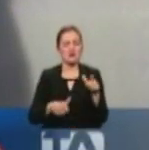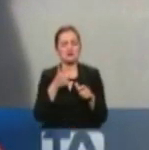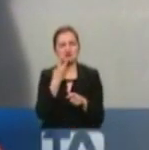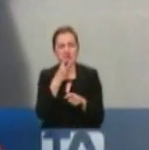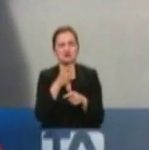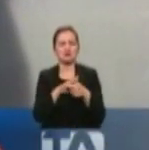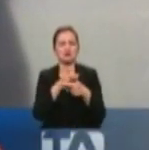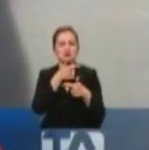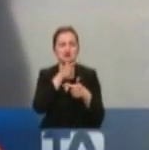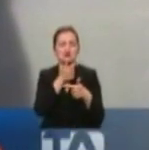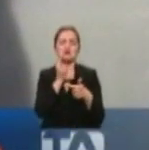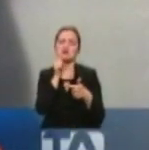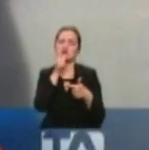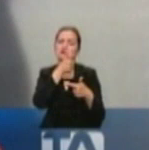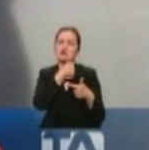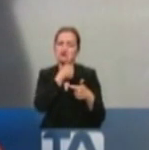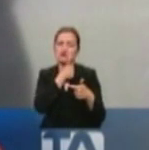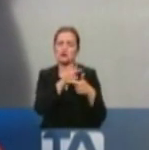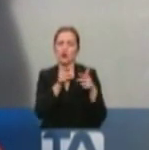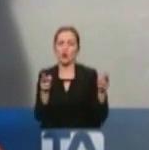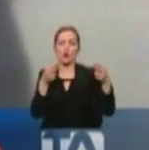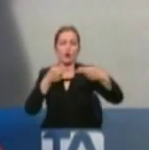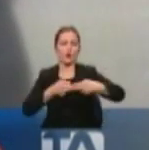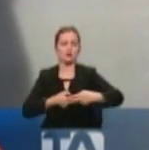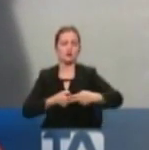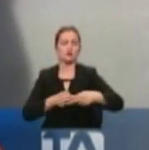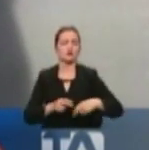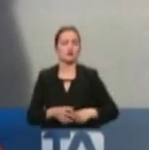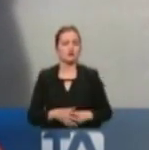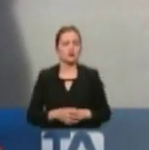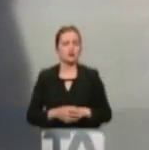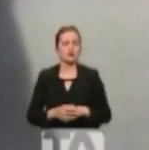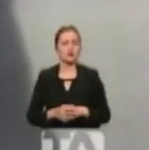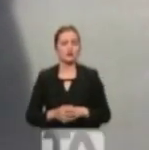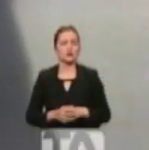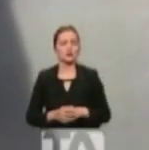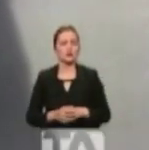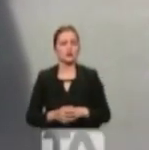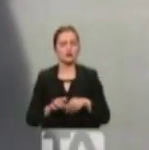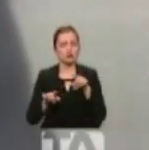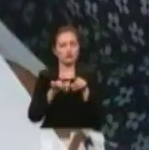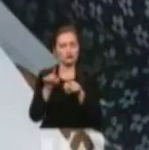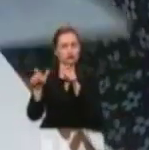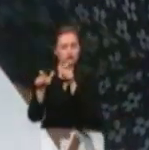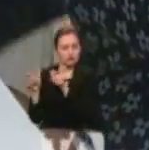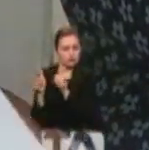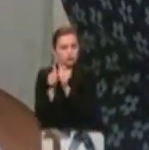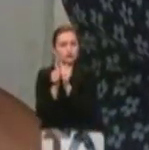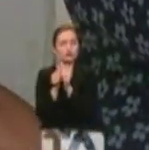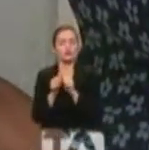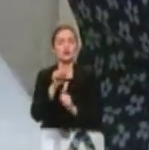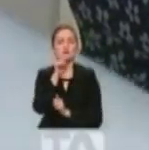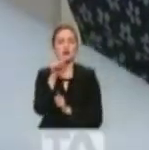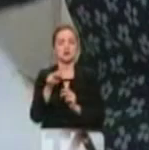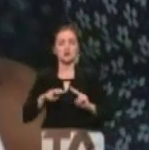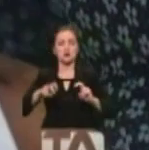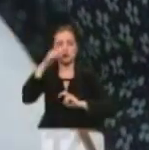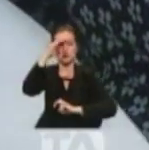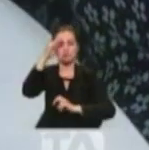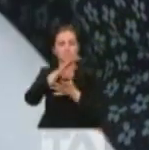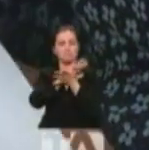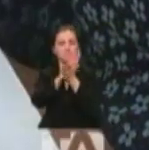cerveza en un cuarto. Están con algunas personas. Ante la falta de